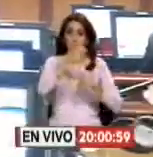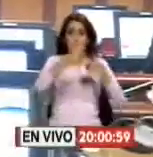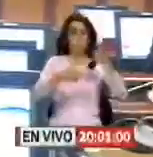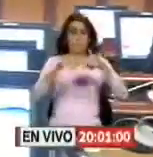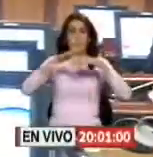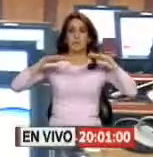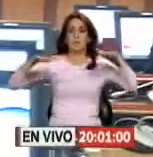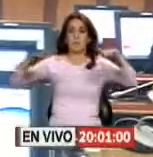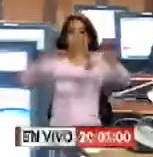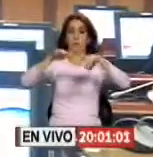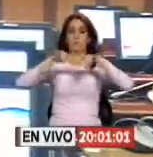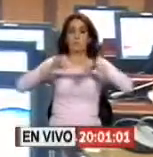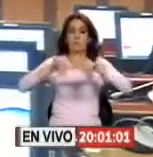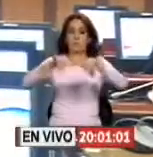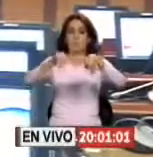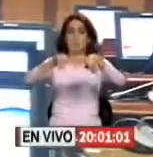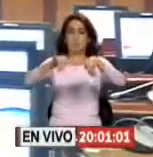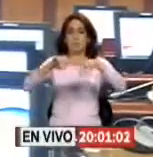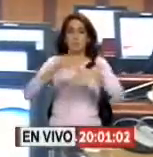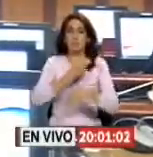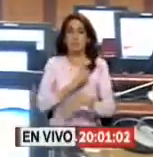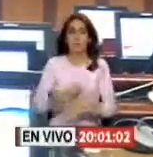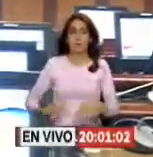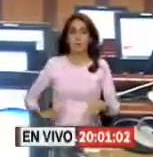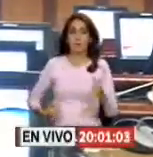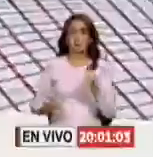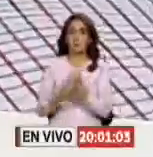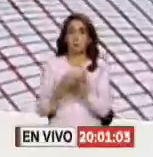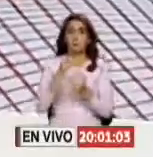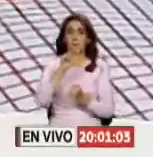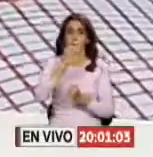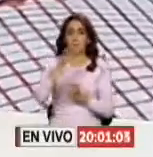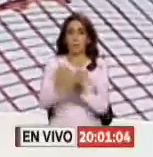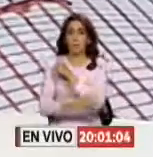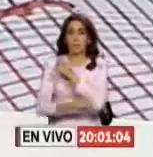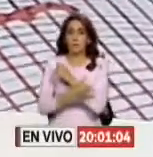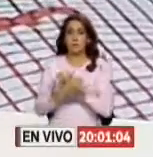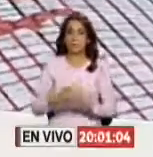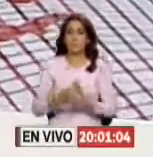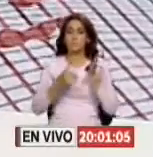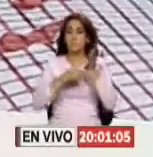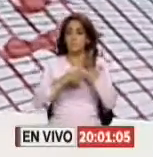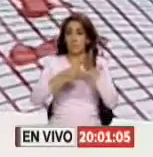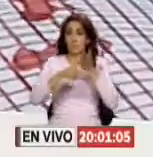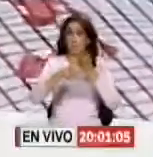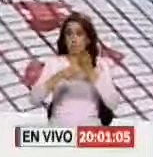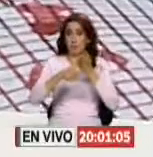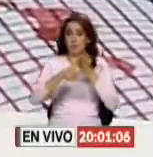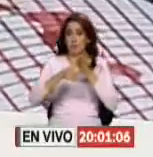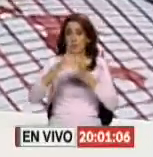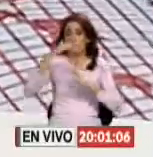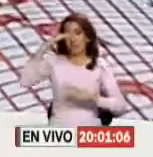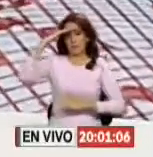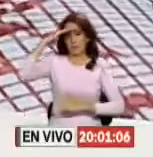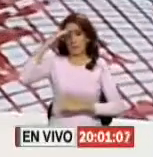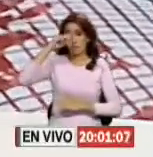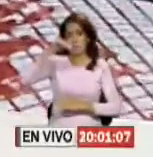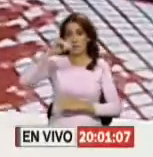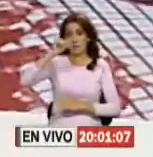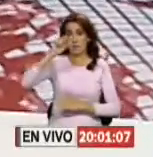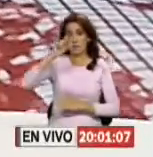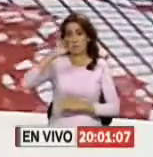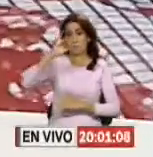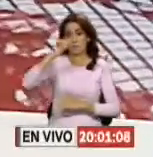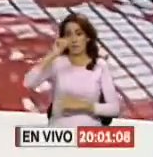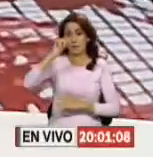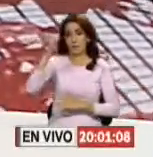Cabezas sigue contando con el respaldo de su bancada. Alexis Moncayo, Telediario. Y la ministra del Interior, María Paula Romo, quien también está encargada de